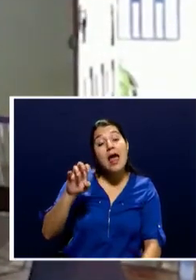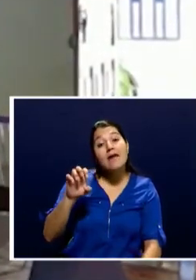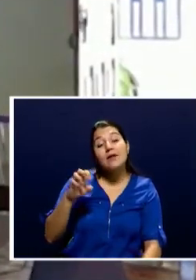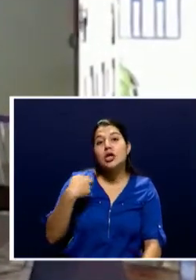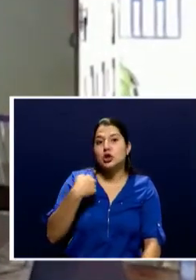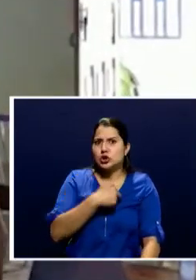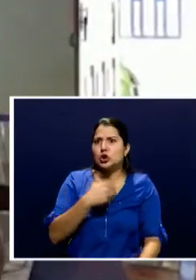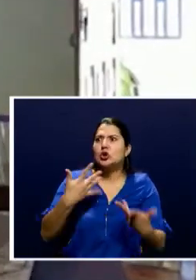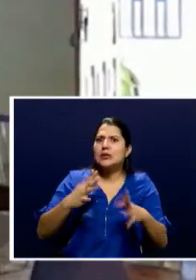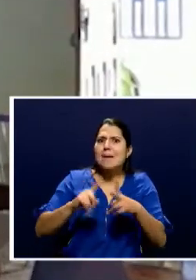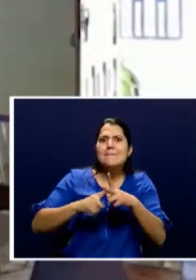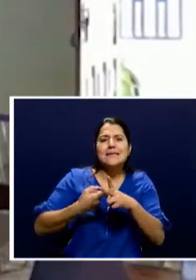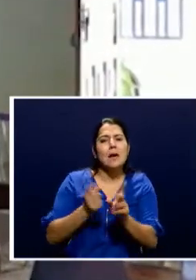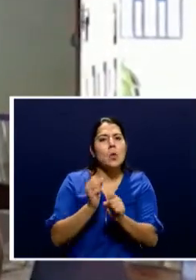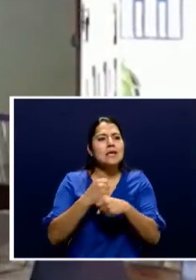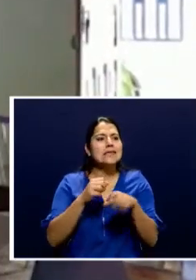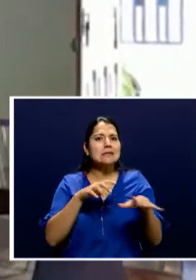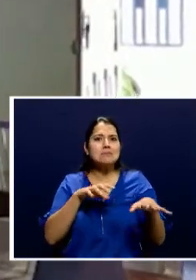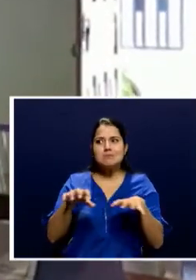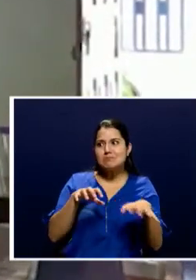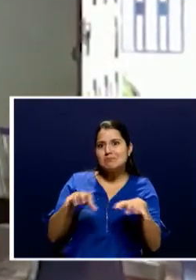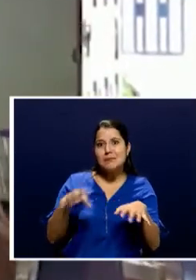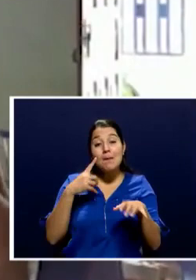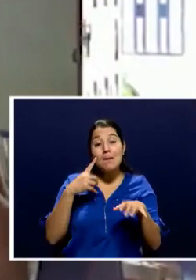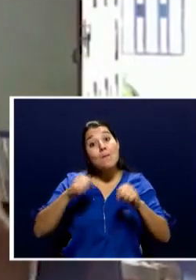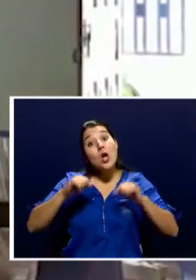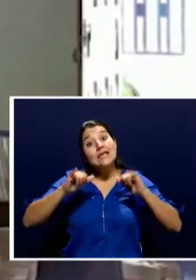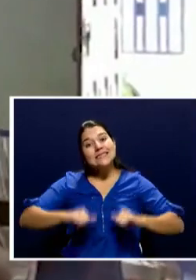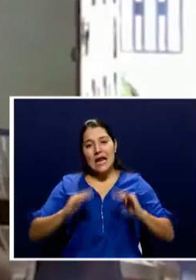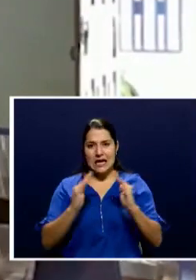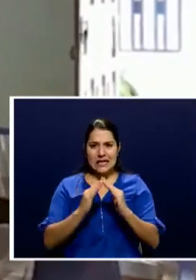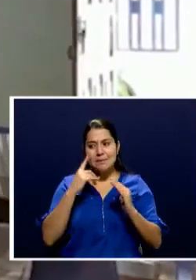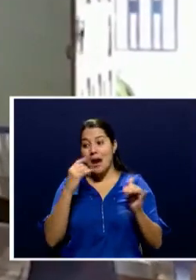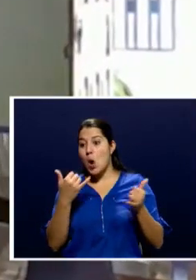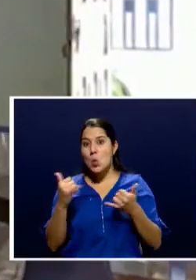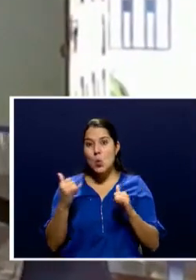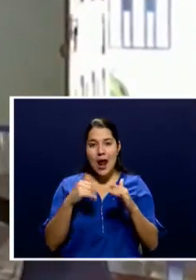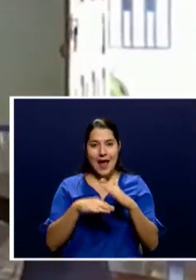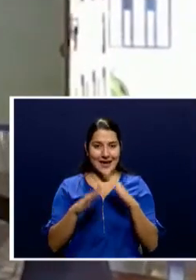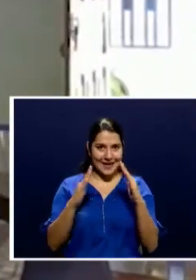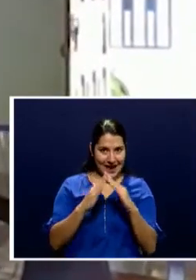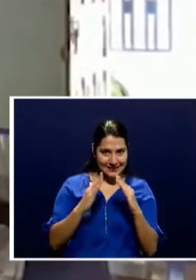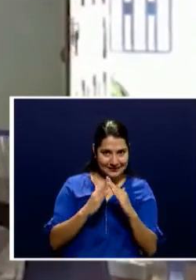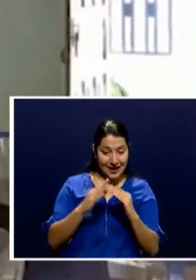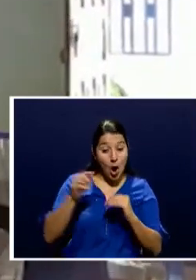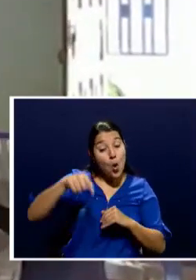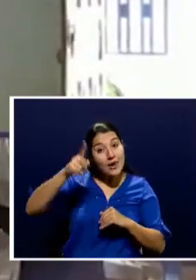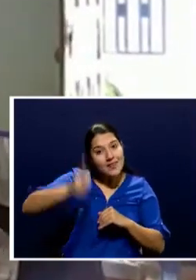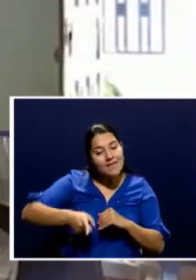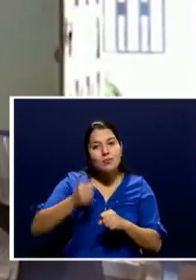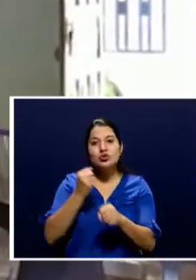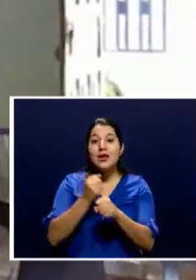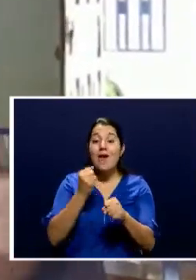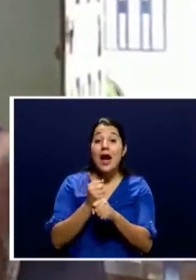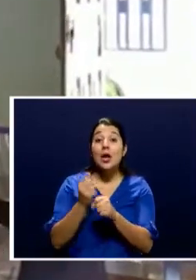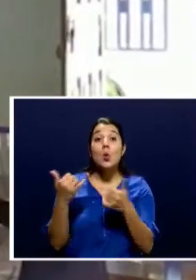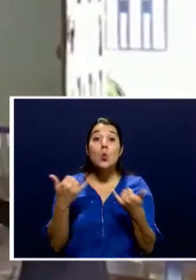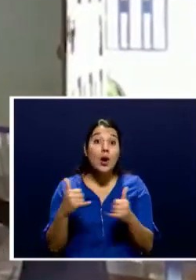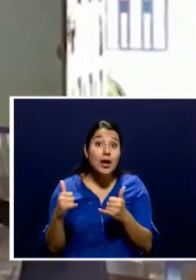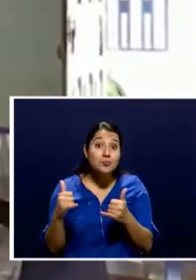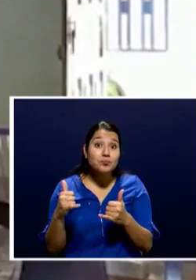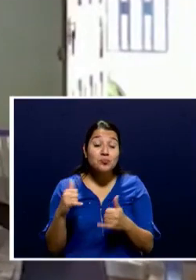a tener dinámicas para mantenernos en casa, para jugar en casa. Hoy nos toca trabajar jugando. Y el domingo,